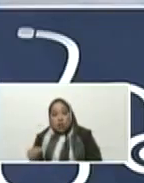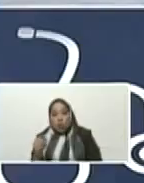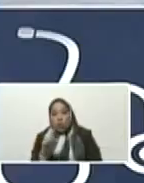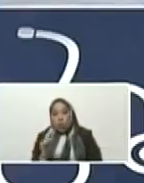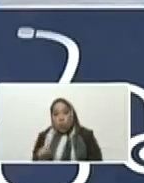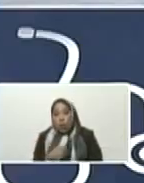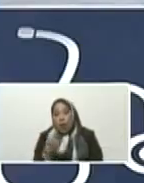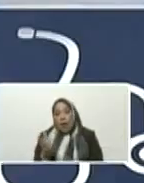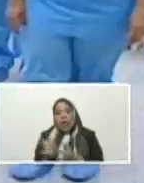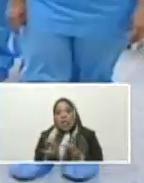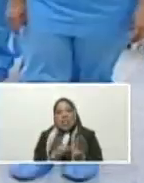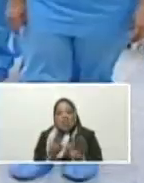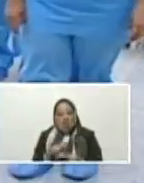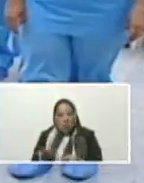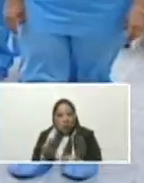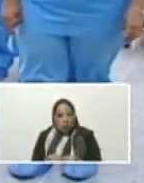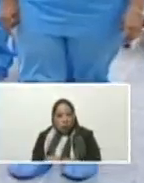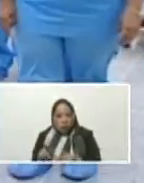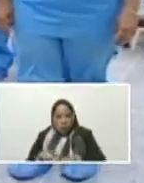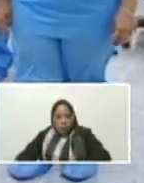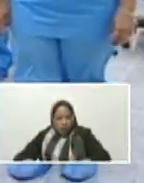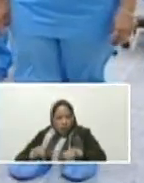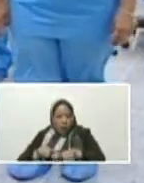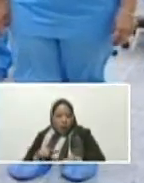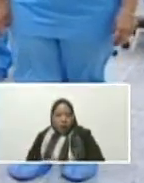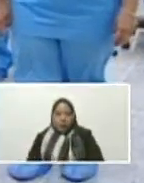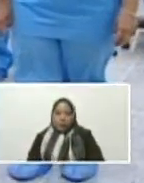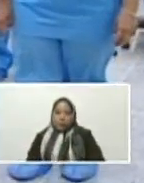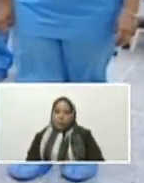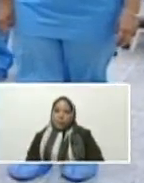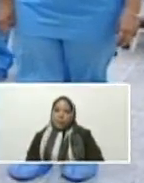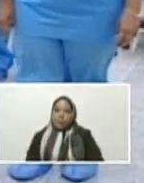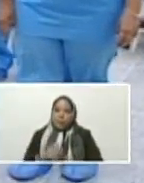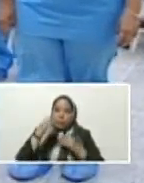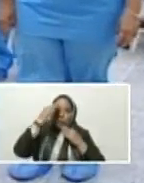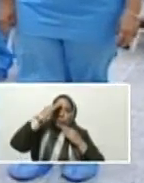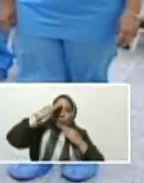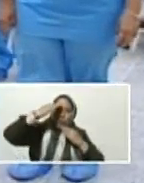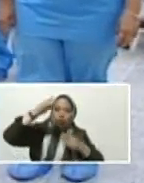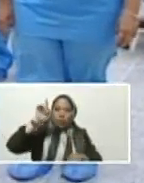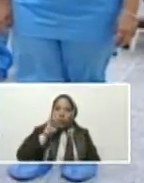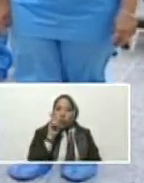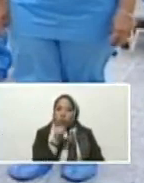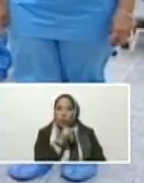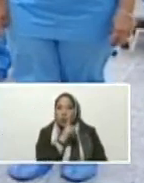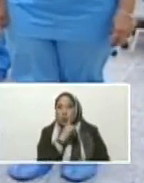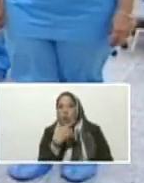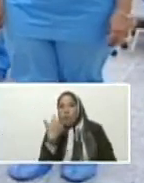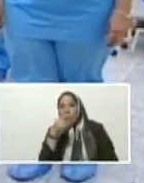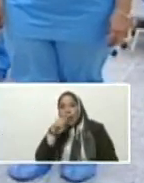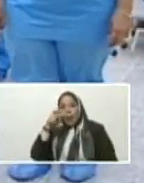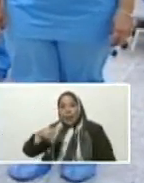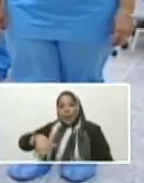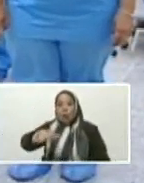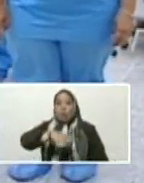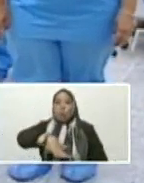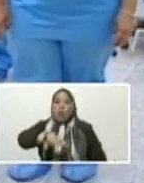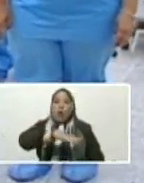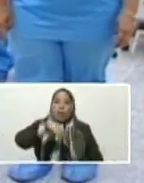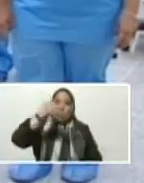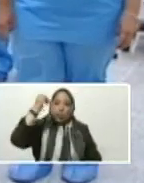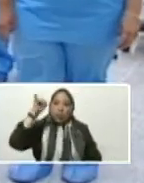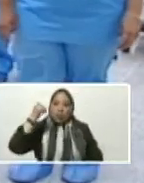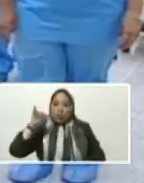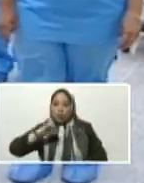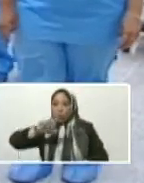Adelante, gobernador. Saludos, comandante presidente, en nombre del pueblo de Yaracuy y en especial del equipo de salud